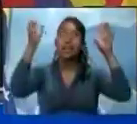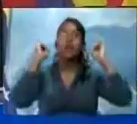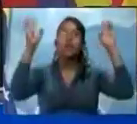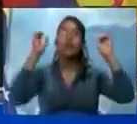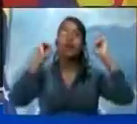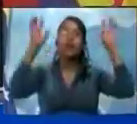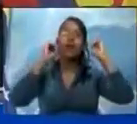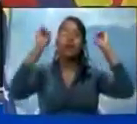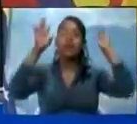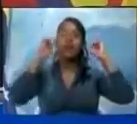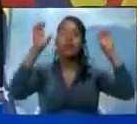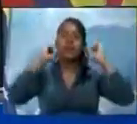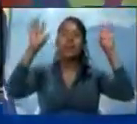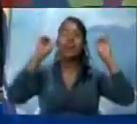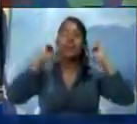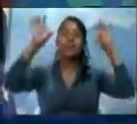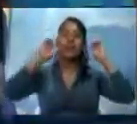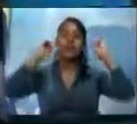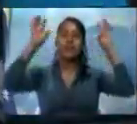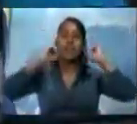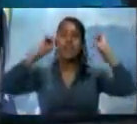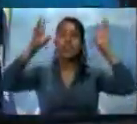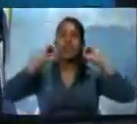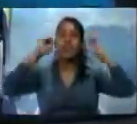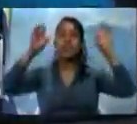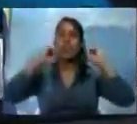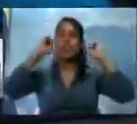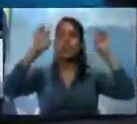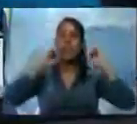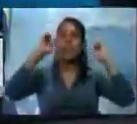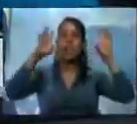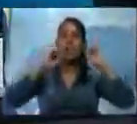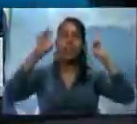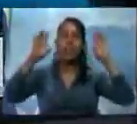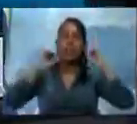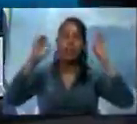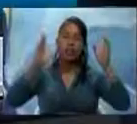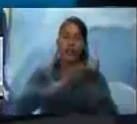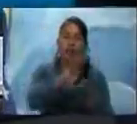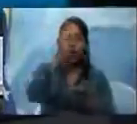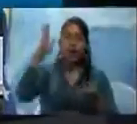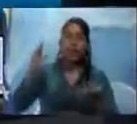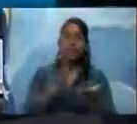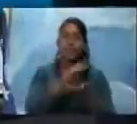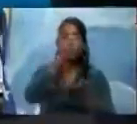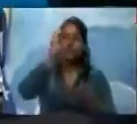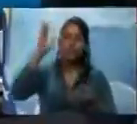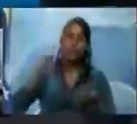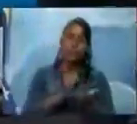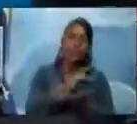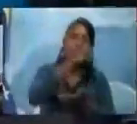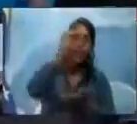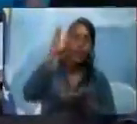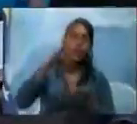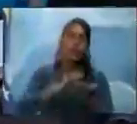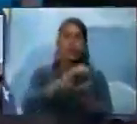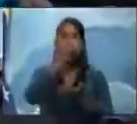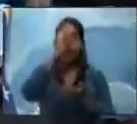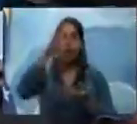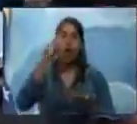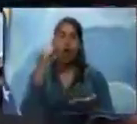a Dios, gloria a Dios, gloria a Dios, gloria a Dios, gloria a Dios, gloria a Dios, gloria a Dios, gloria a